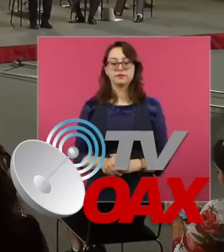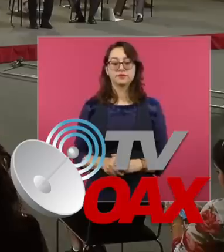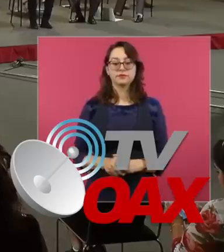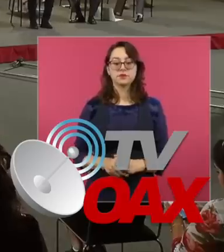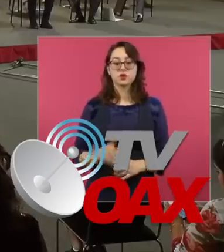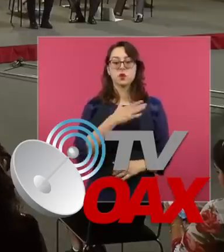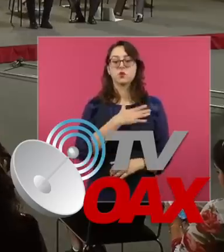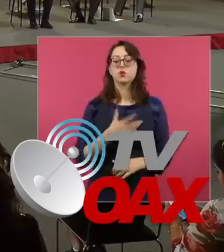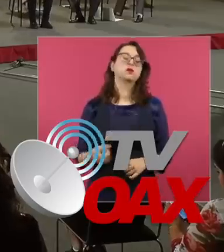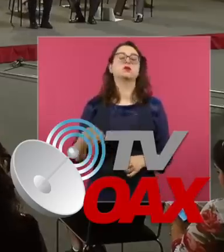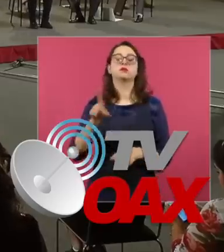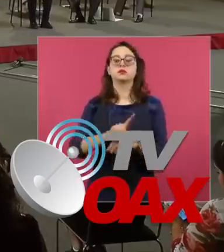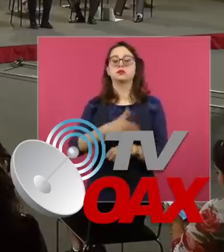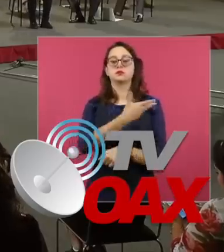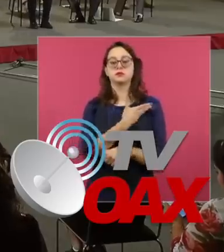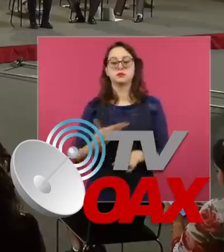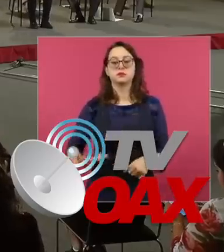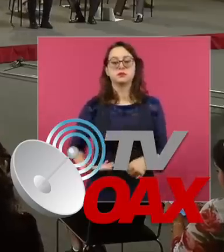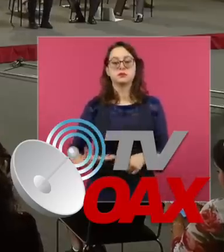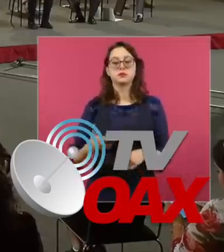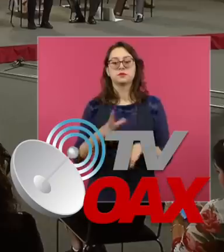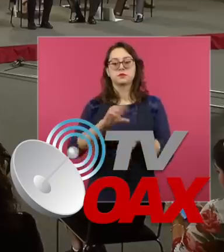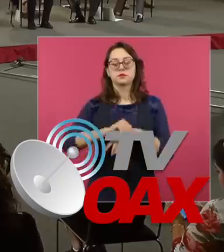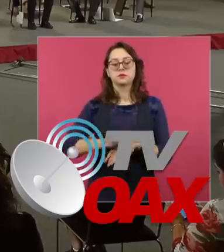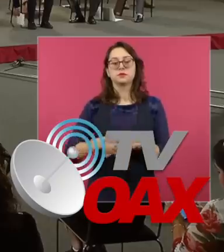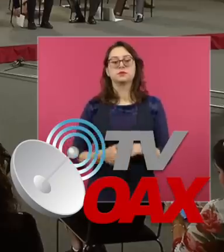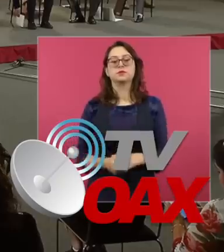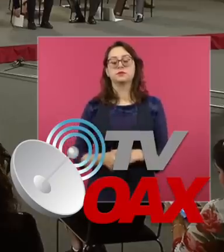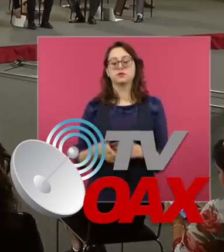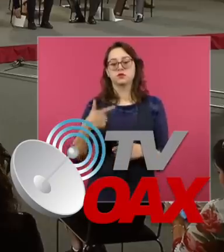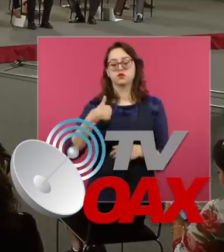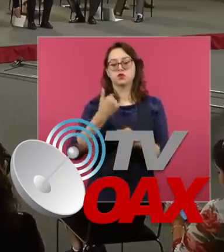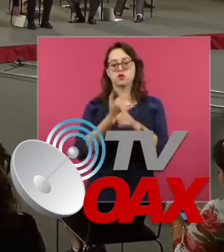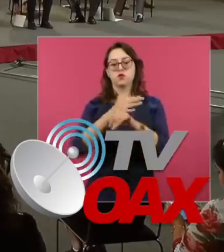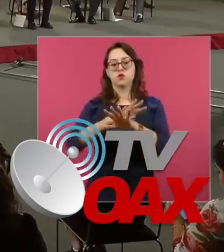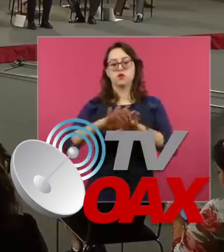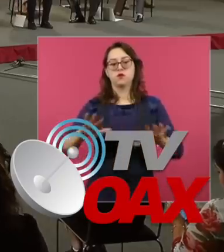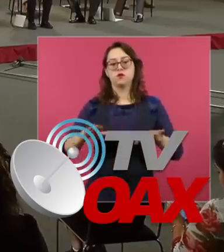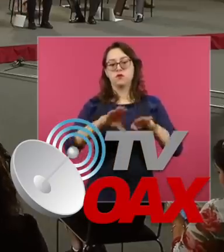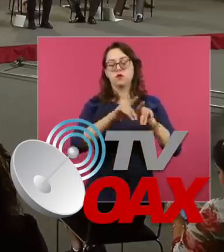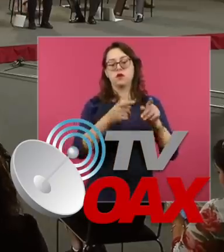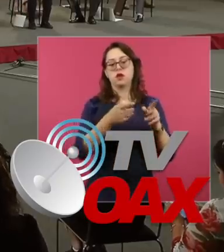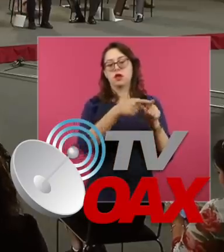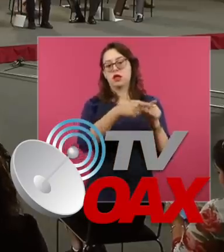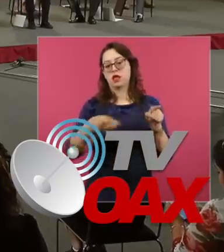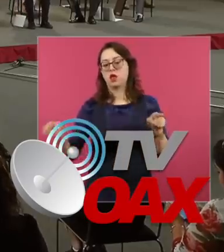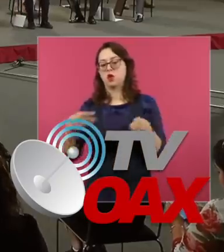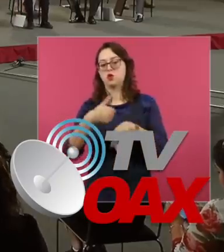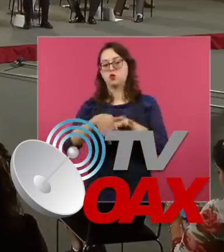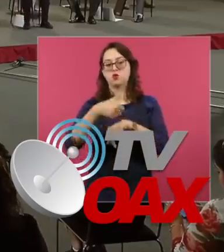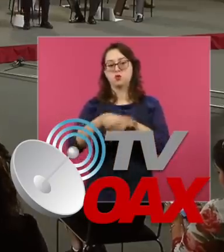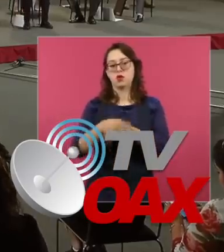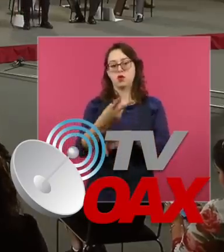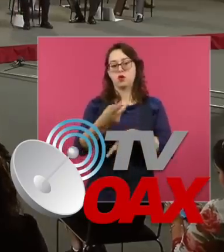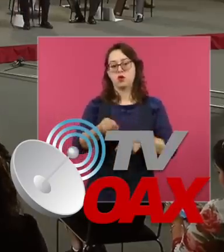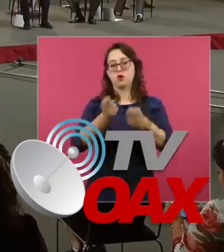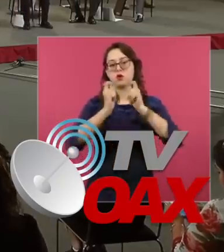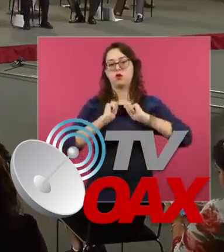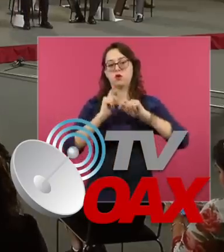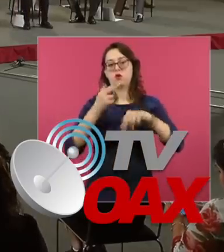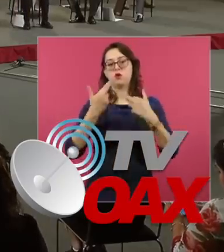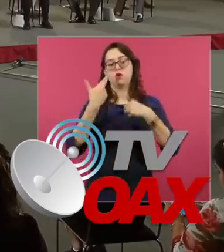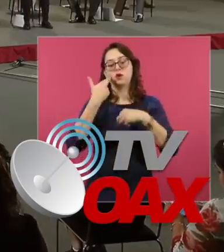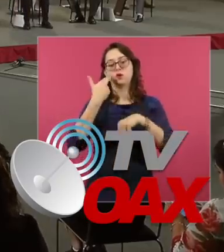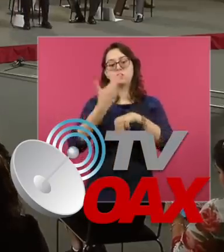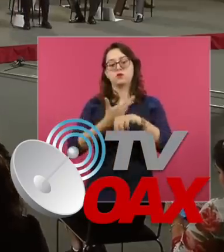Buenos días, con su permiso, señor presidente. Me toca informar acerca del tramo 2 a cargo de Carso Infraestructura y Construcción y FCC